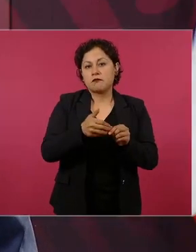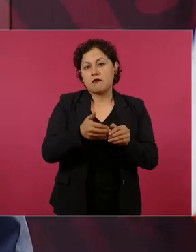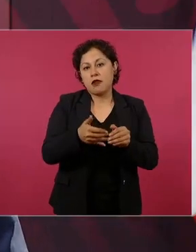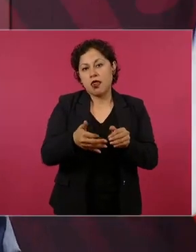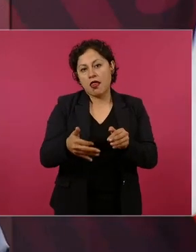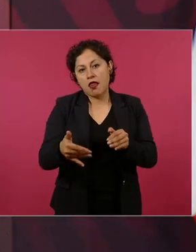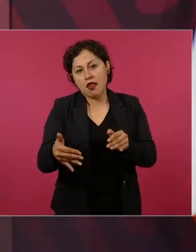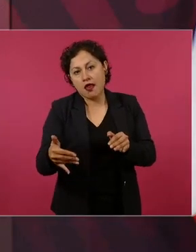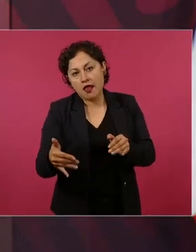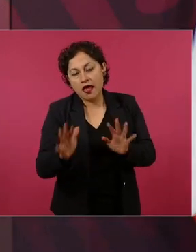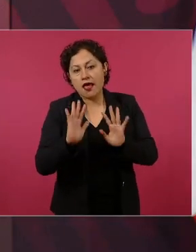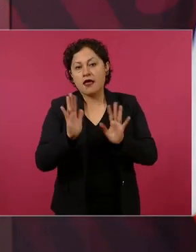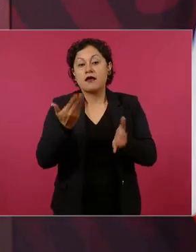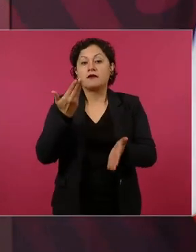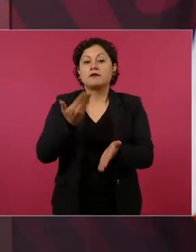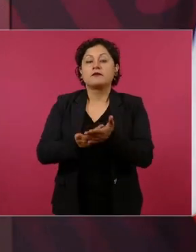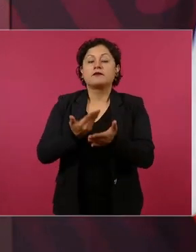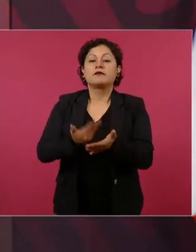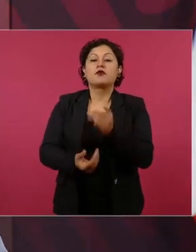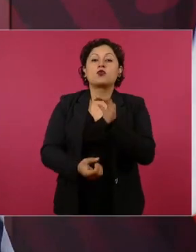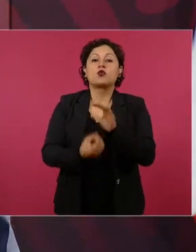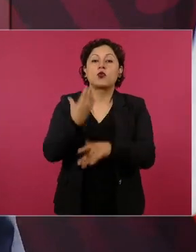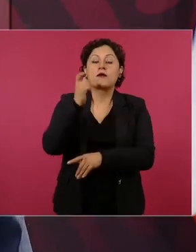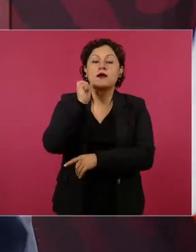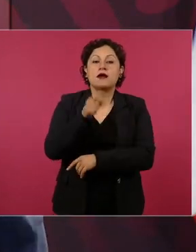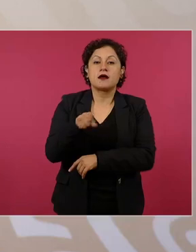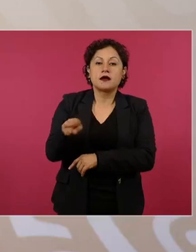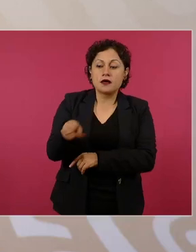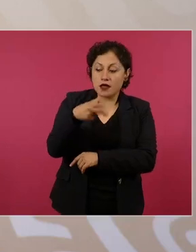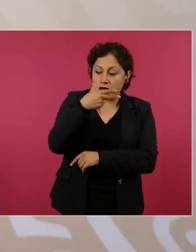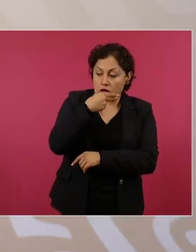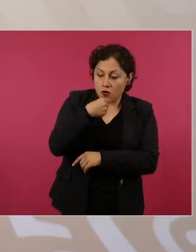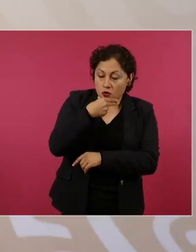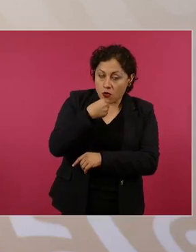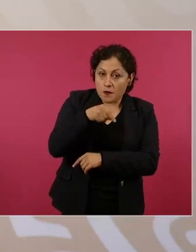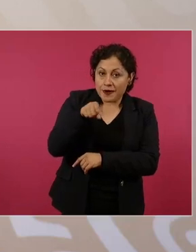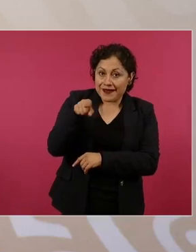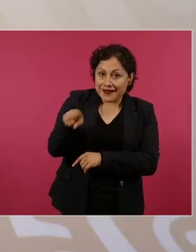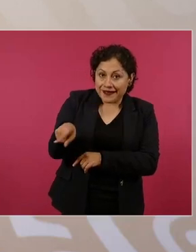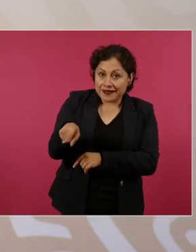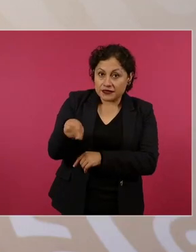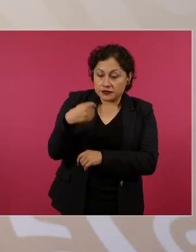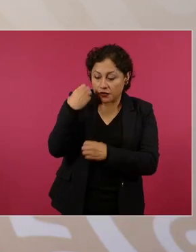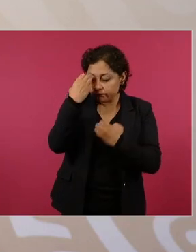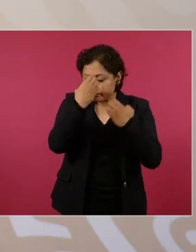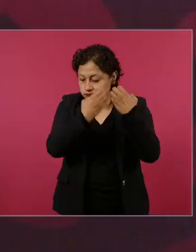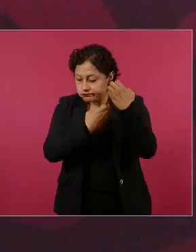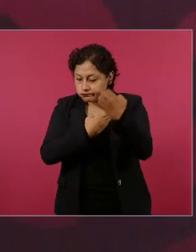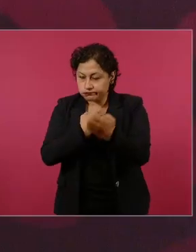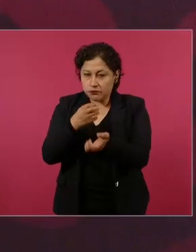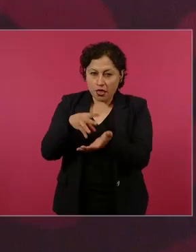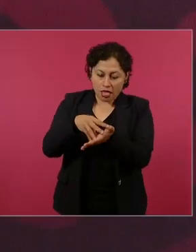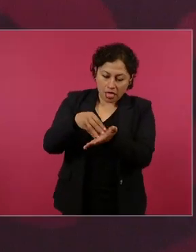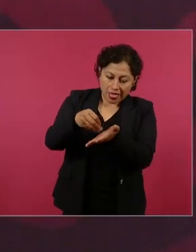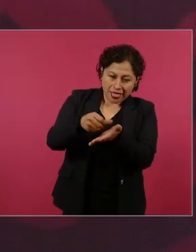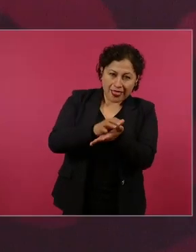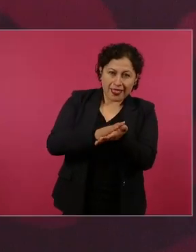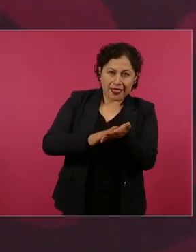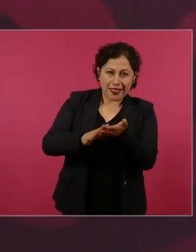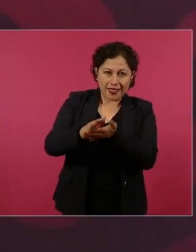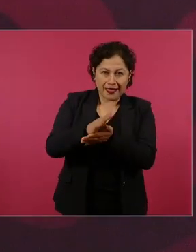disparado. Y y ese segundo tirador era del